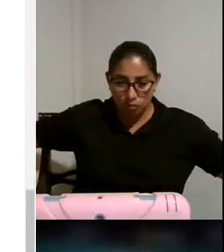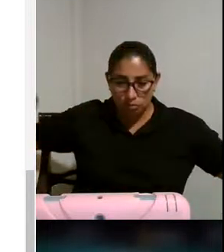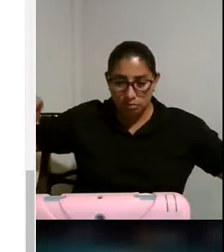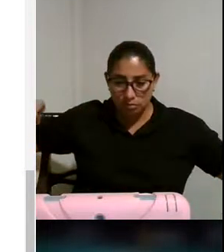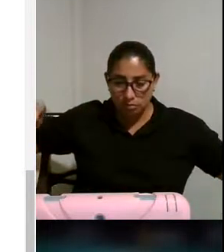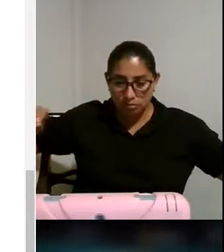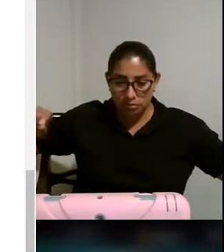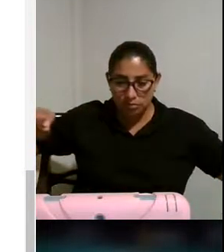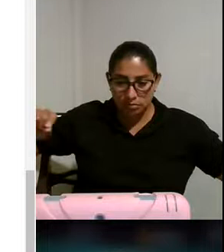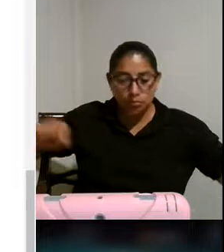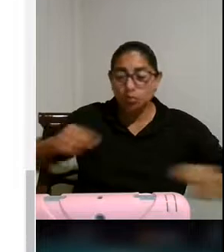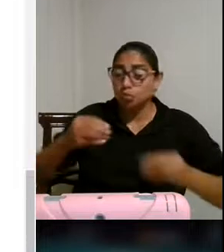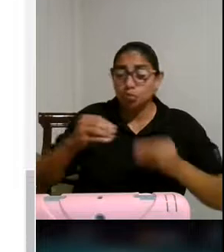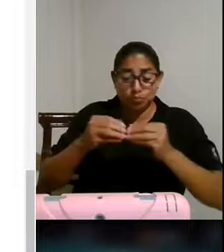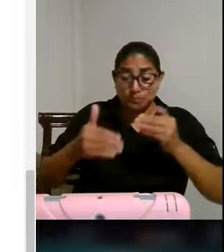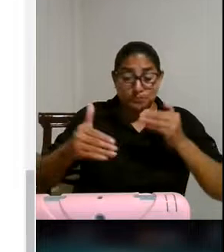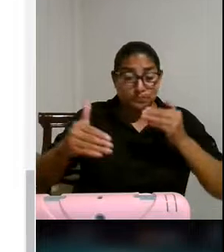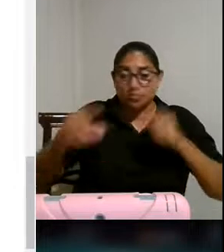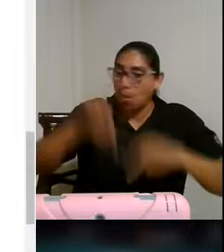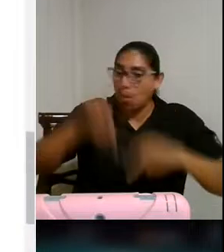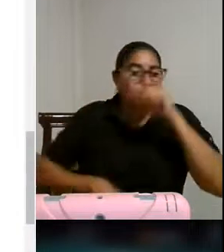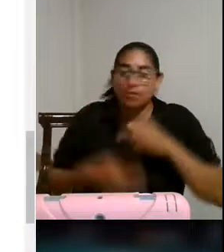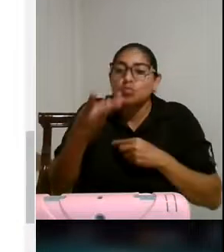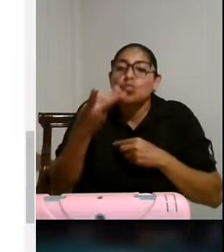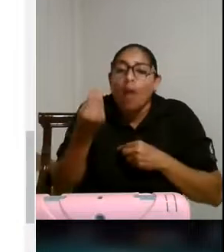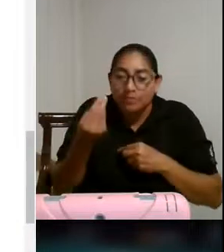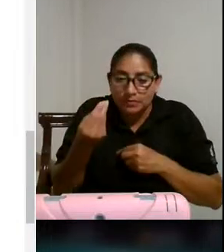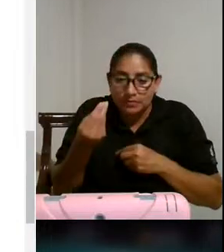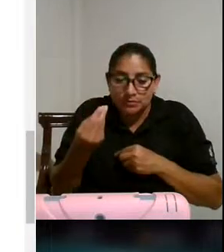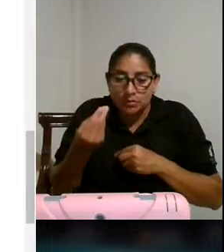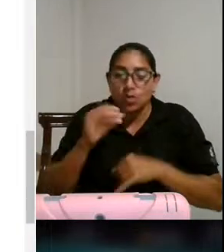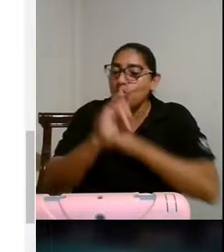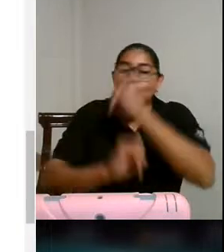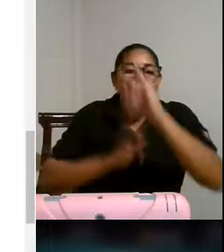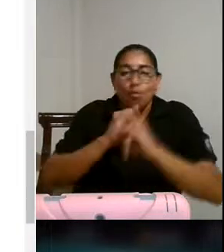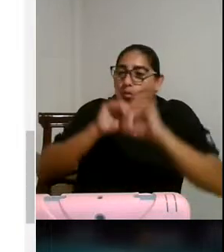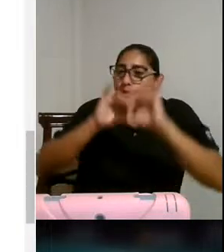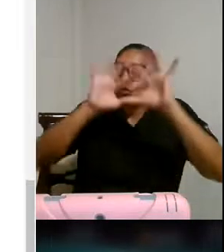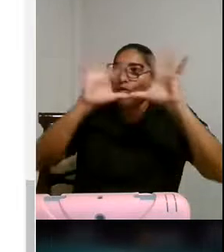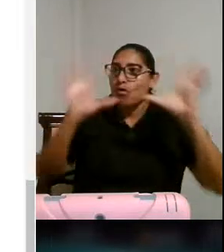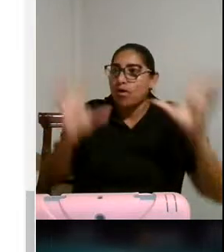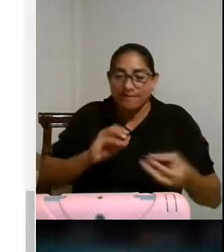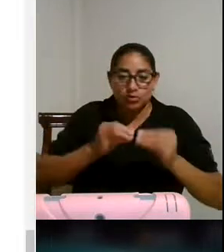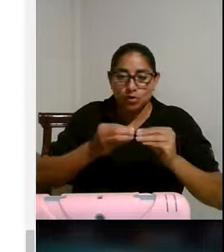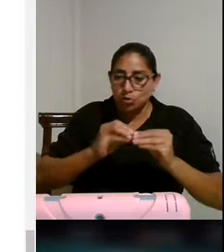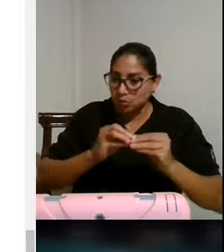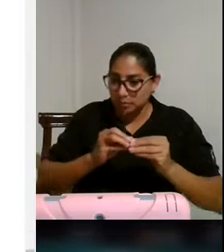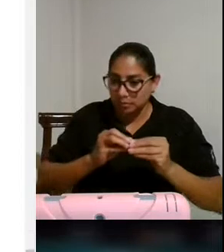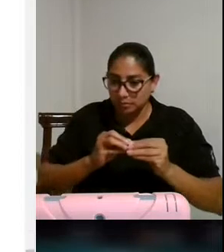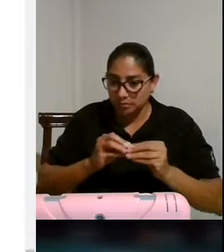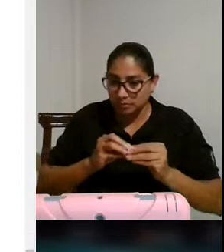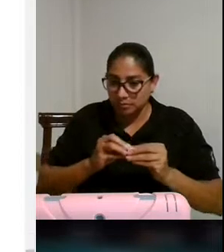Bueno, y matemáticamente eso se resuelve por medio de este límite.